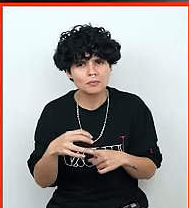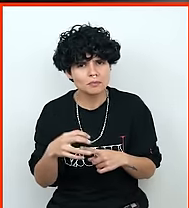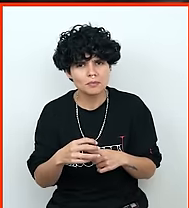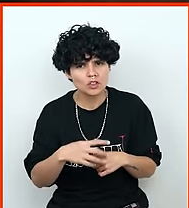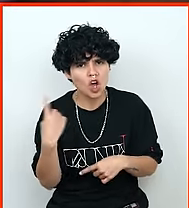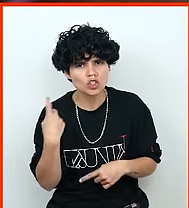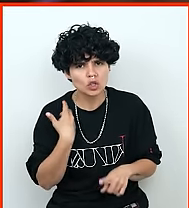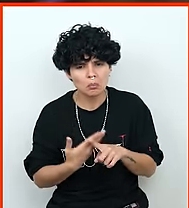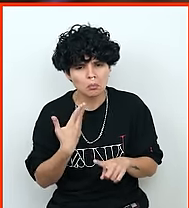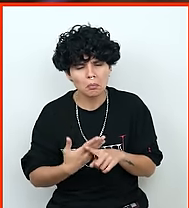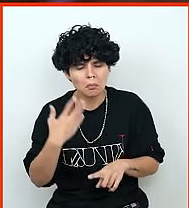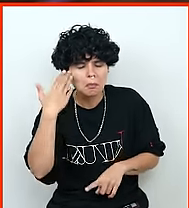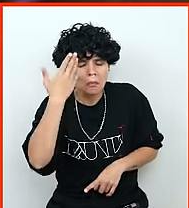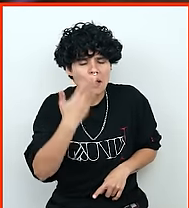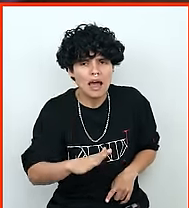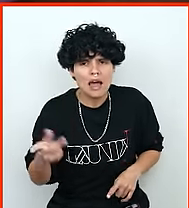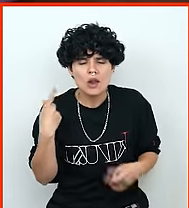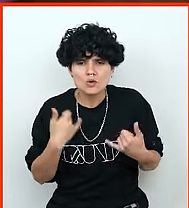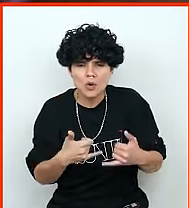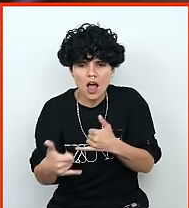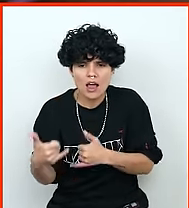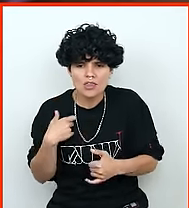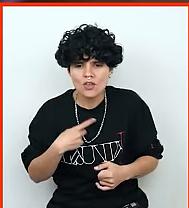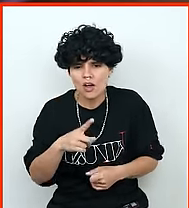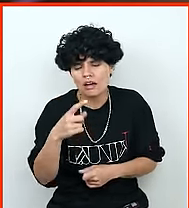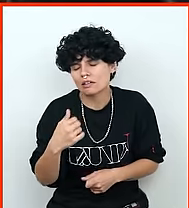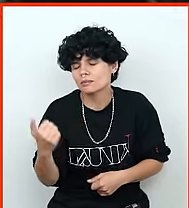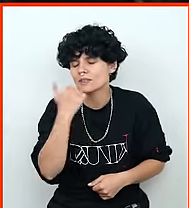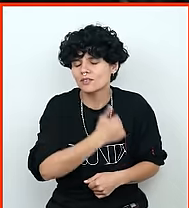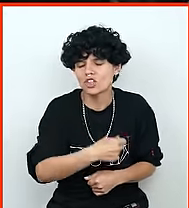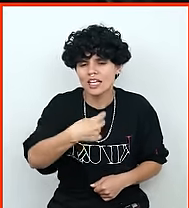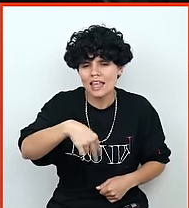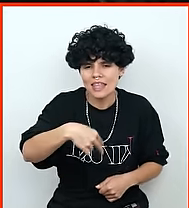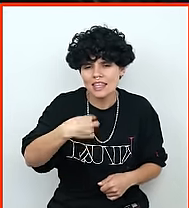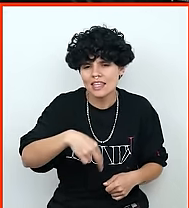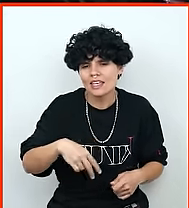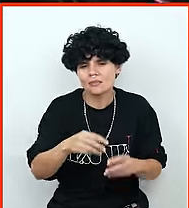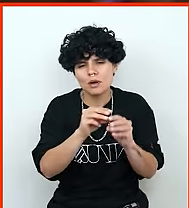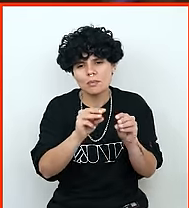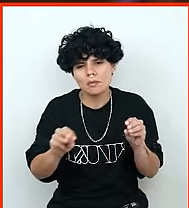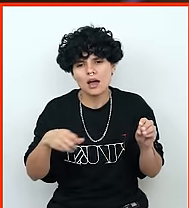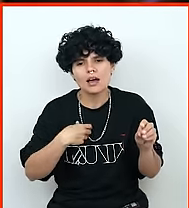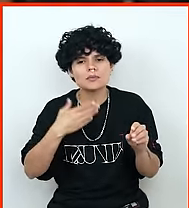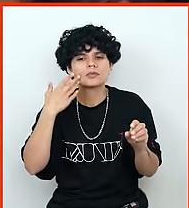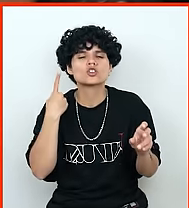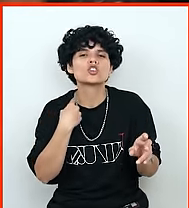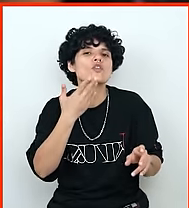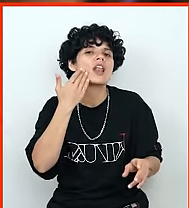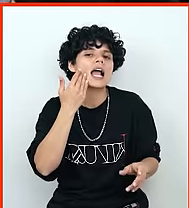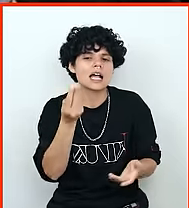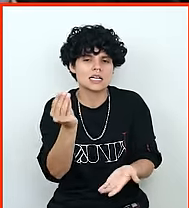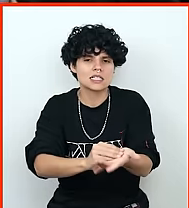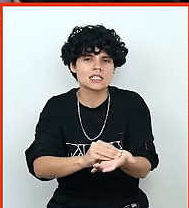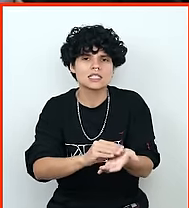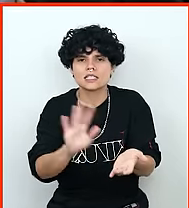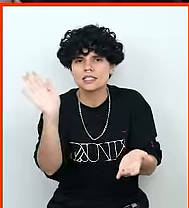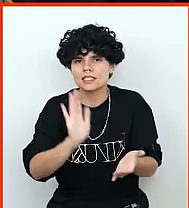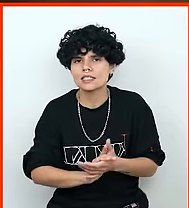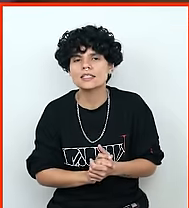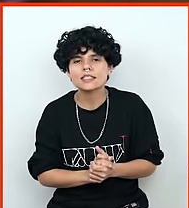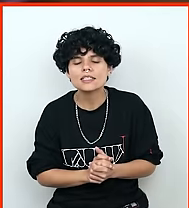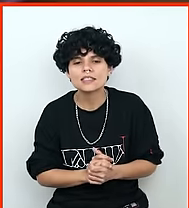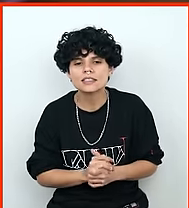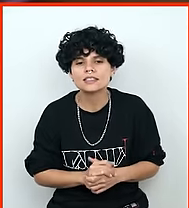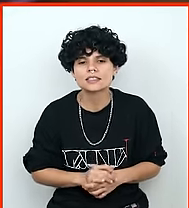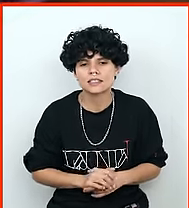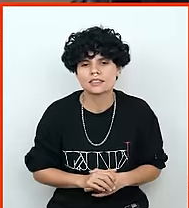Yo creo que esto está mal. Está bueno, pues no, bueno. Pero igual lo hice. Tiraste mal aquí, no, bueno. A chucha es una ñ, ¿no? Me fiera a chucha, bueno. Pero mira, tengo una blanca. Vamos, ahí está. Vamos a hacer ahí lo